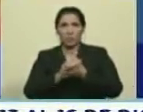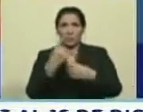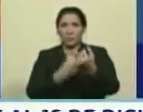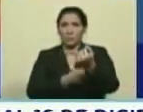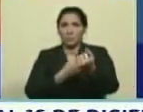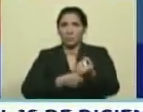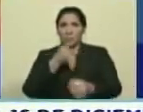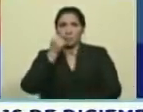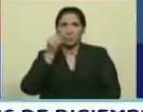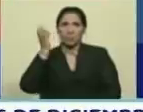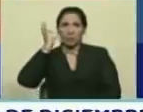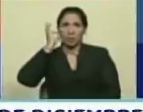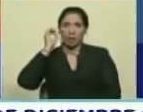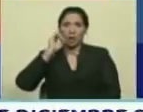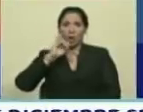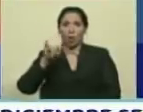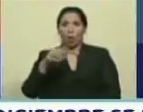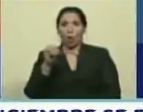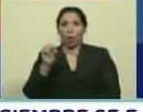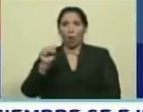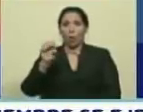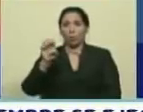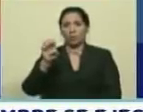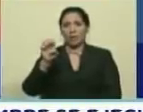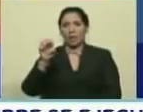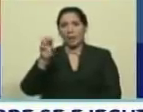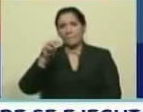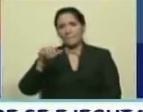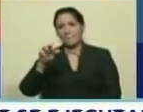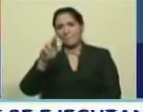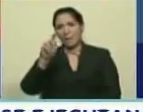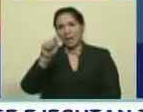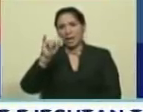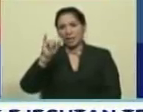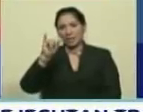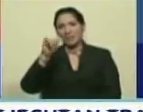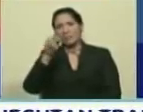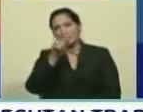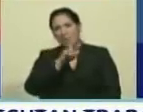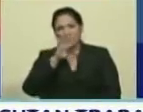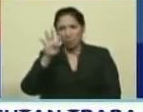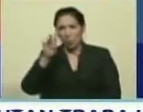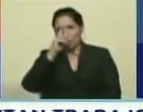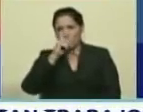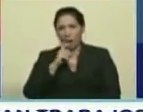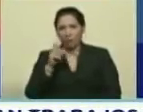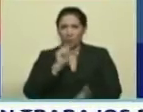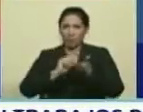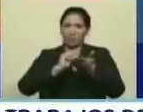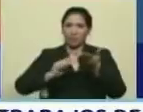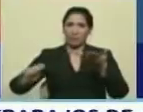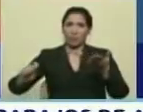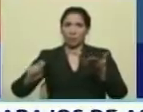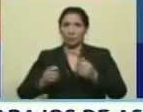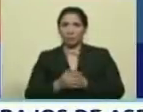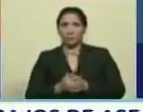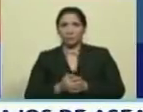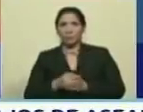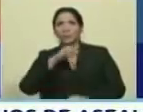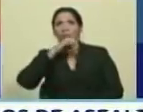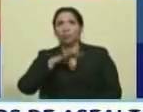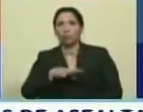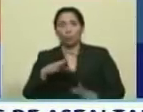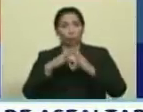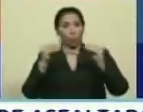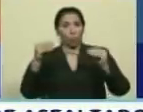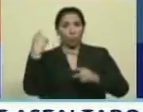hermanos, José Martí tenía apenas 24 años cuando escribió en un solo párrafo una lección de historia que todos